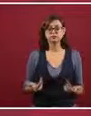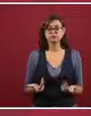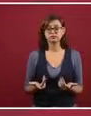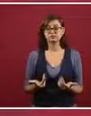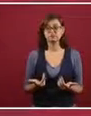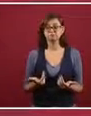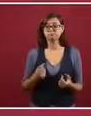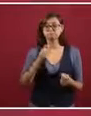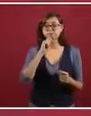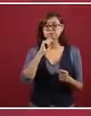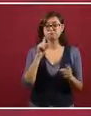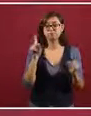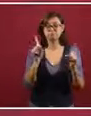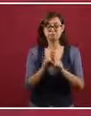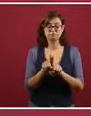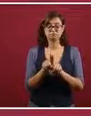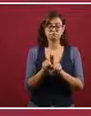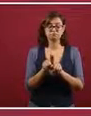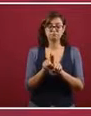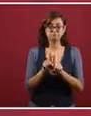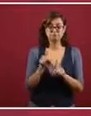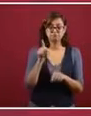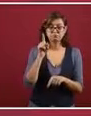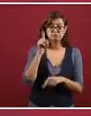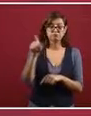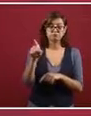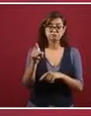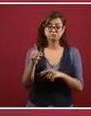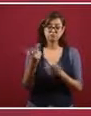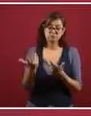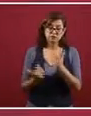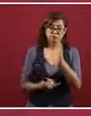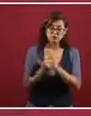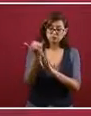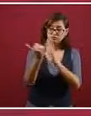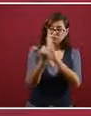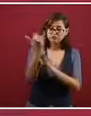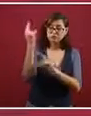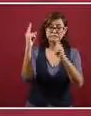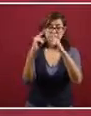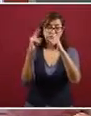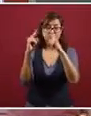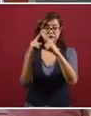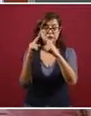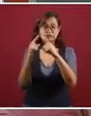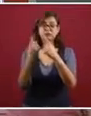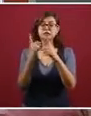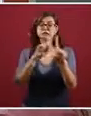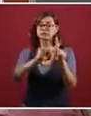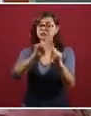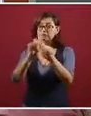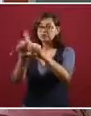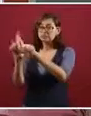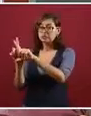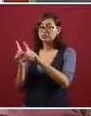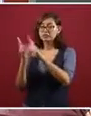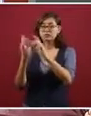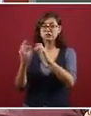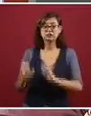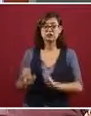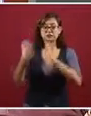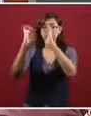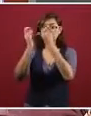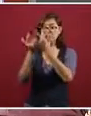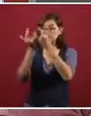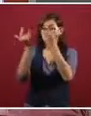especialidad que requiere el trabajo en reconstrucción de templos y de otros edificios